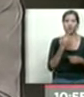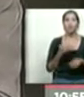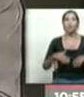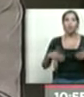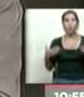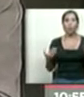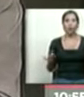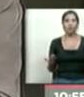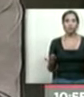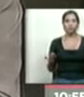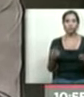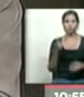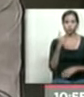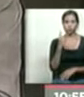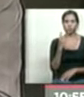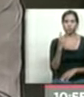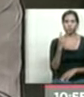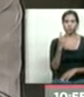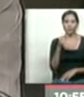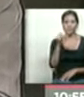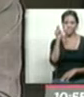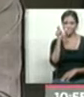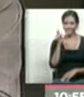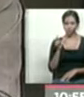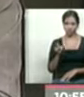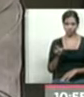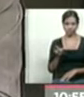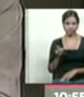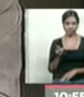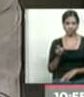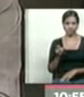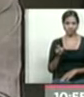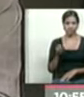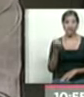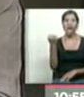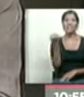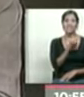Cuando un personaje asesino,